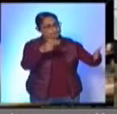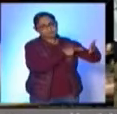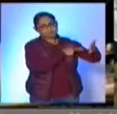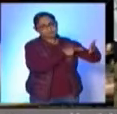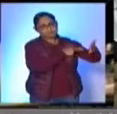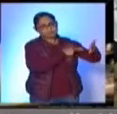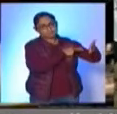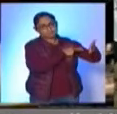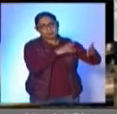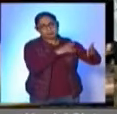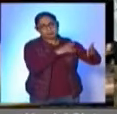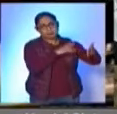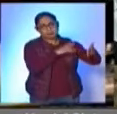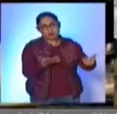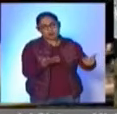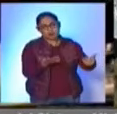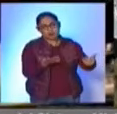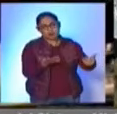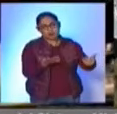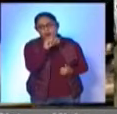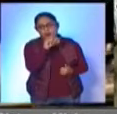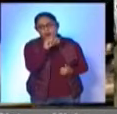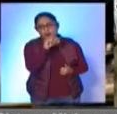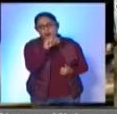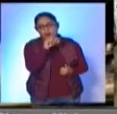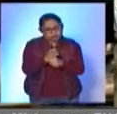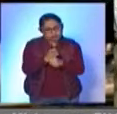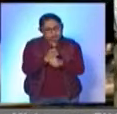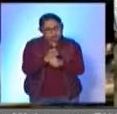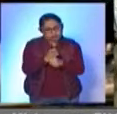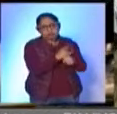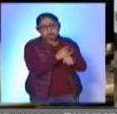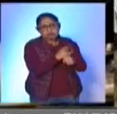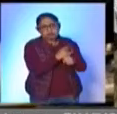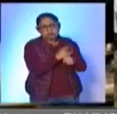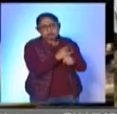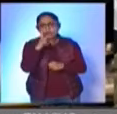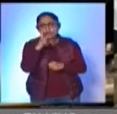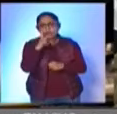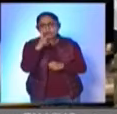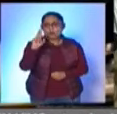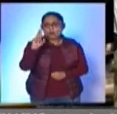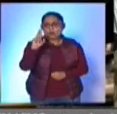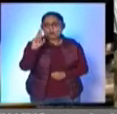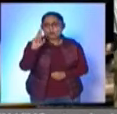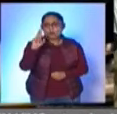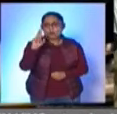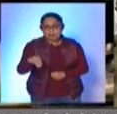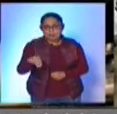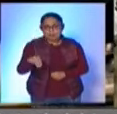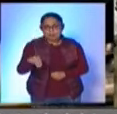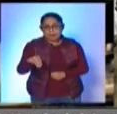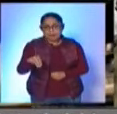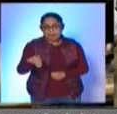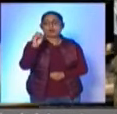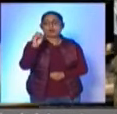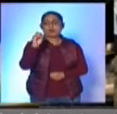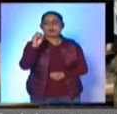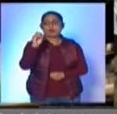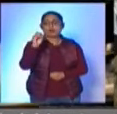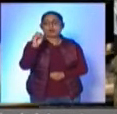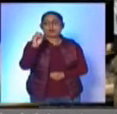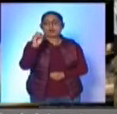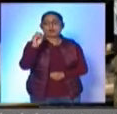y posteriormente se hagan las investigaciones por medio de la PROAM, de la PROFEPA y que Semarnat